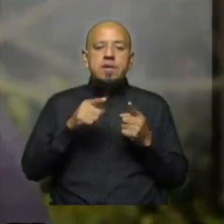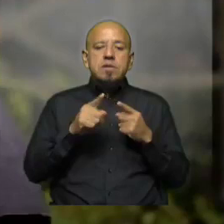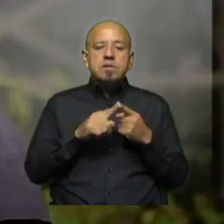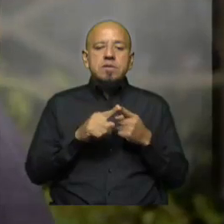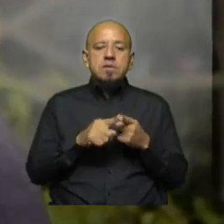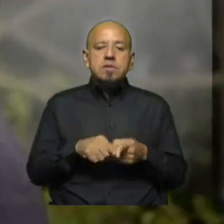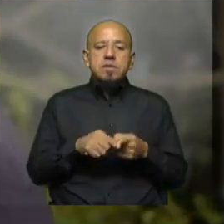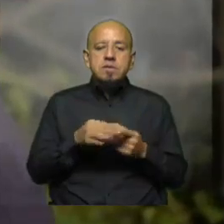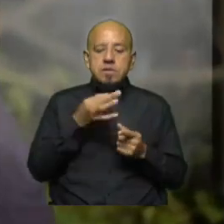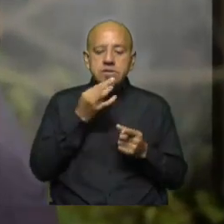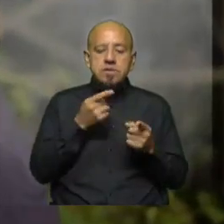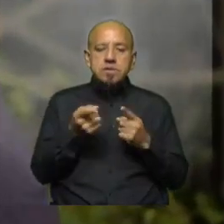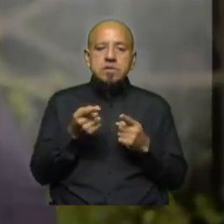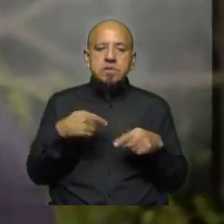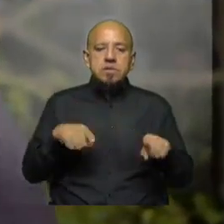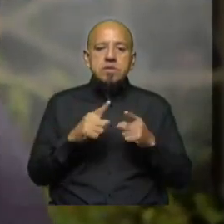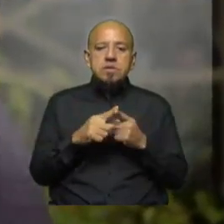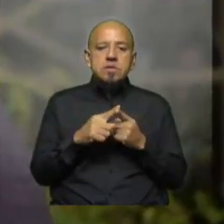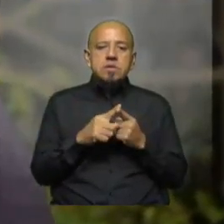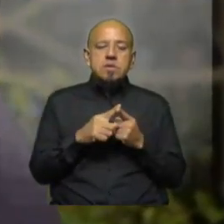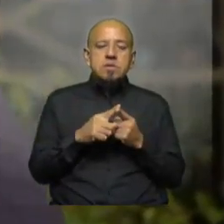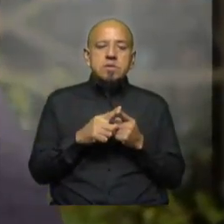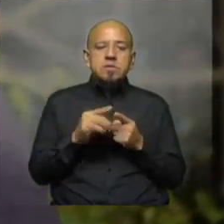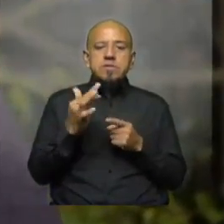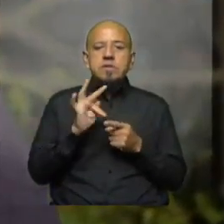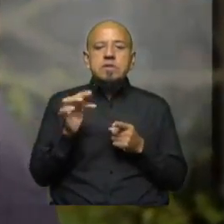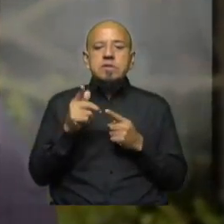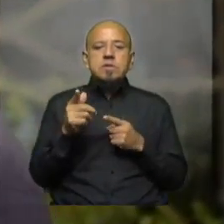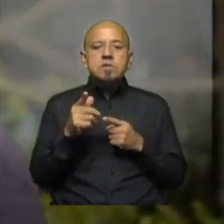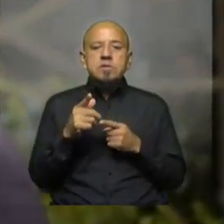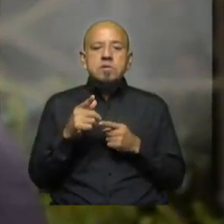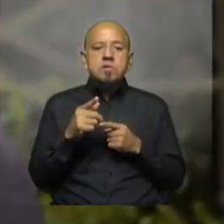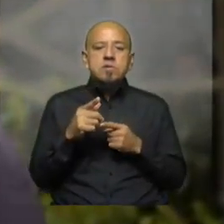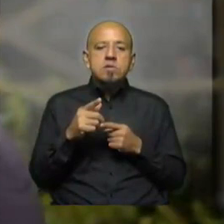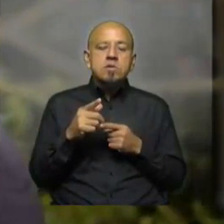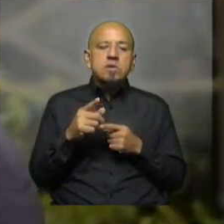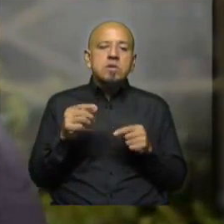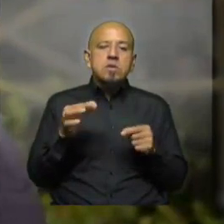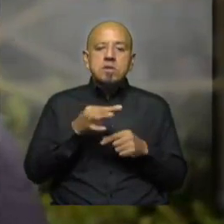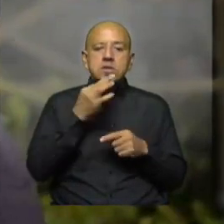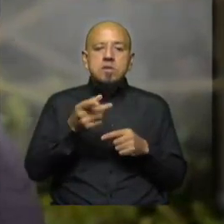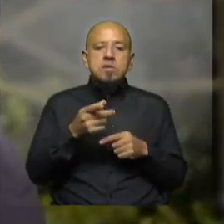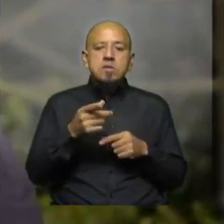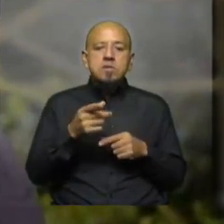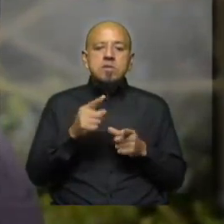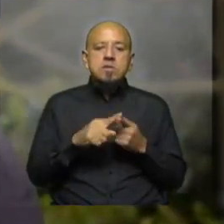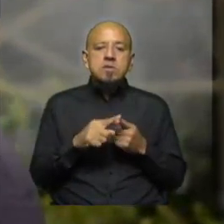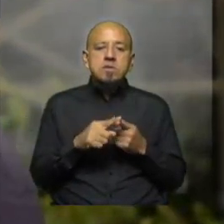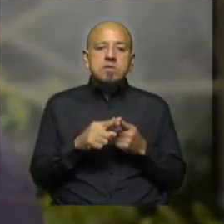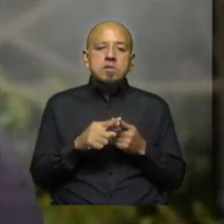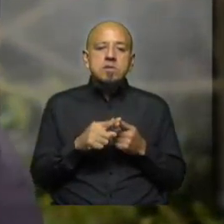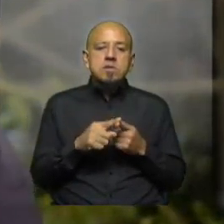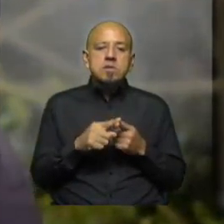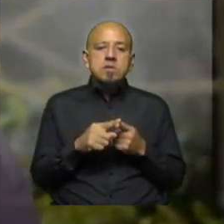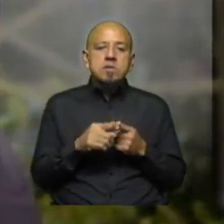le encarga a un técnico francés, un jardinero, Charles Racine, que